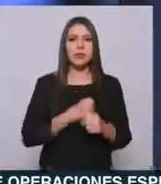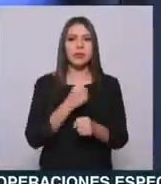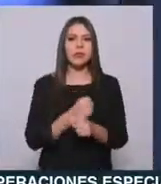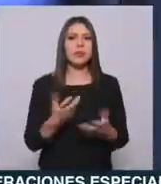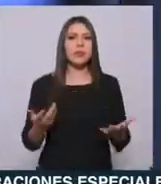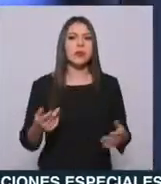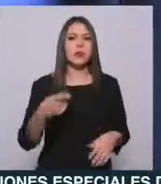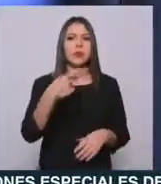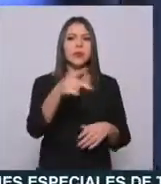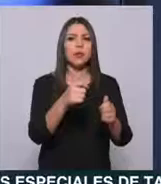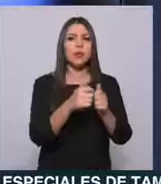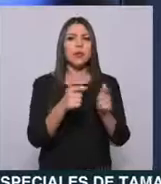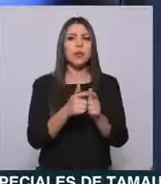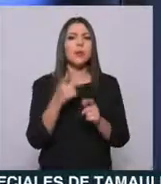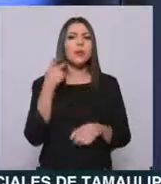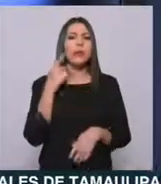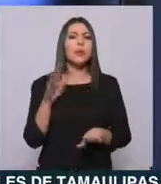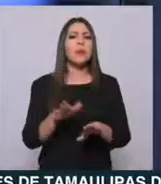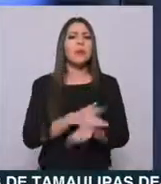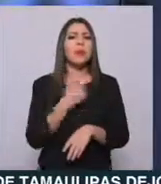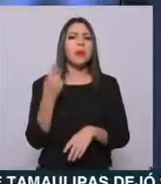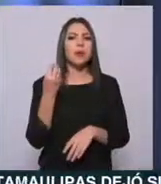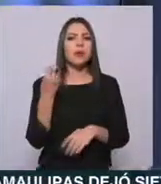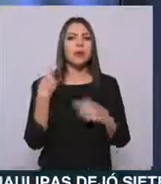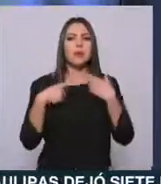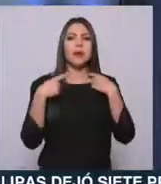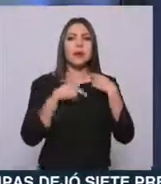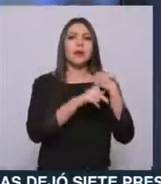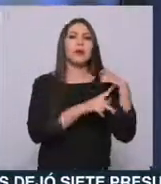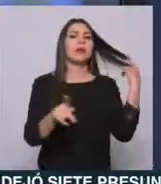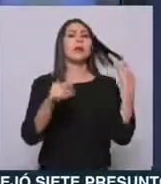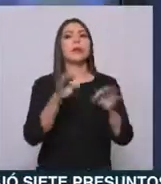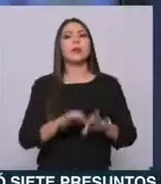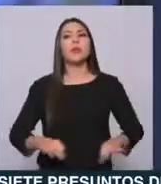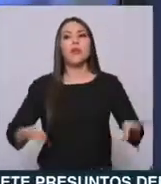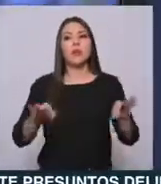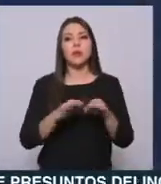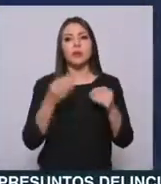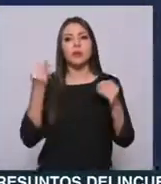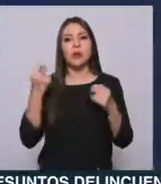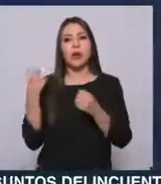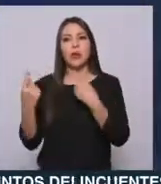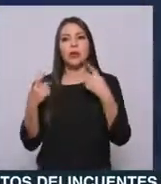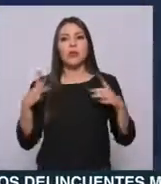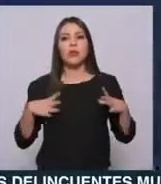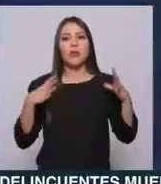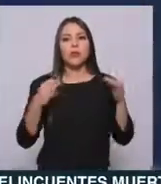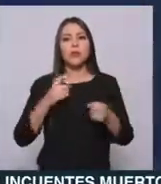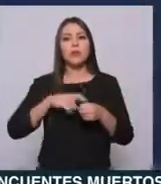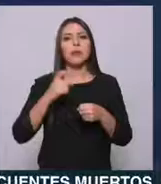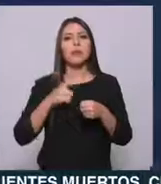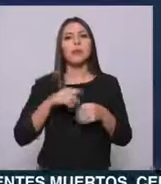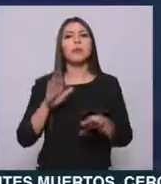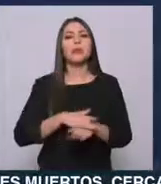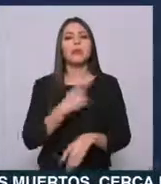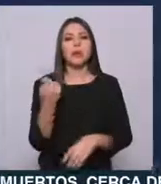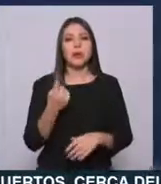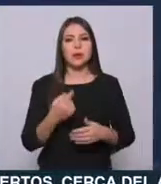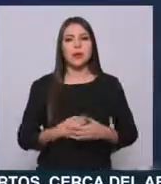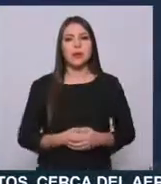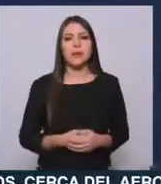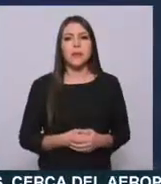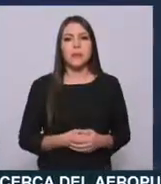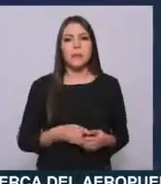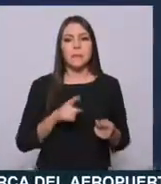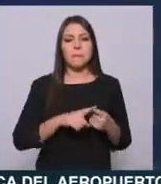que se deba pues esta salida de tan importantes miembros, incluso muchos fundadores? En el caso de Alejandra y de